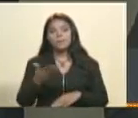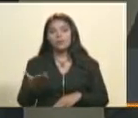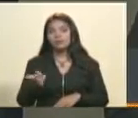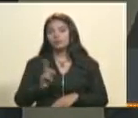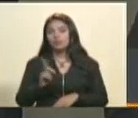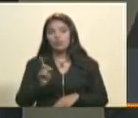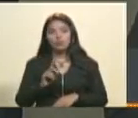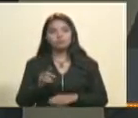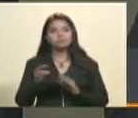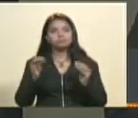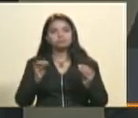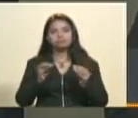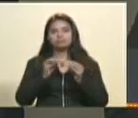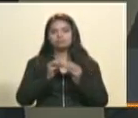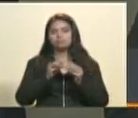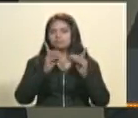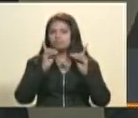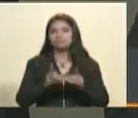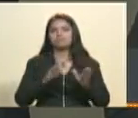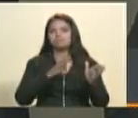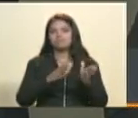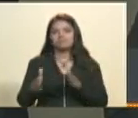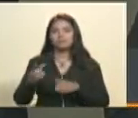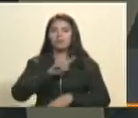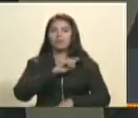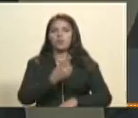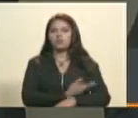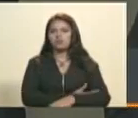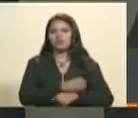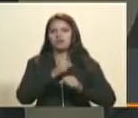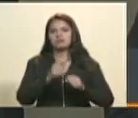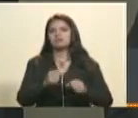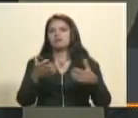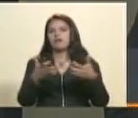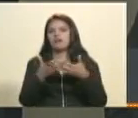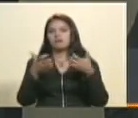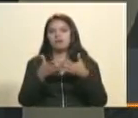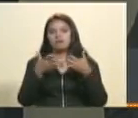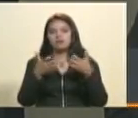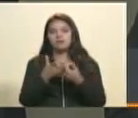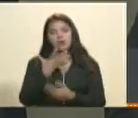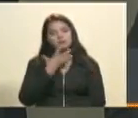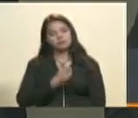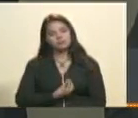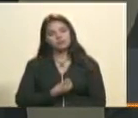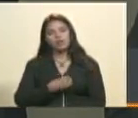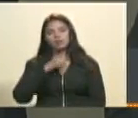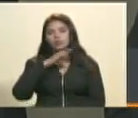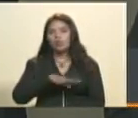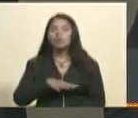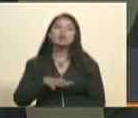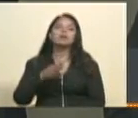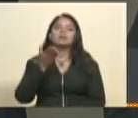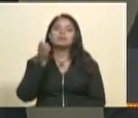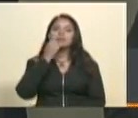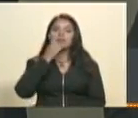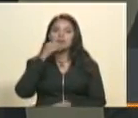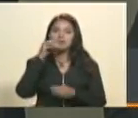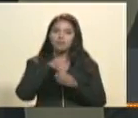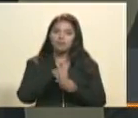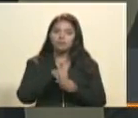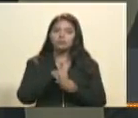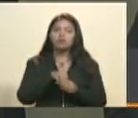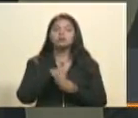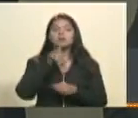plegarse a los dictámenes de una potencia guerrerista, con una triste historia de intervencionismo